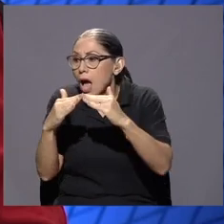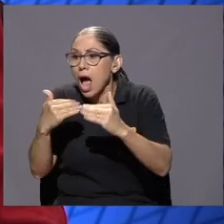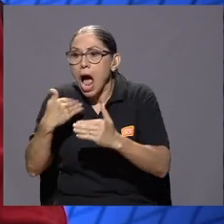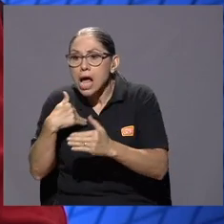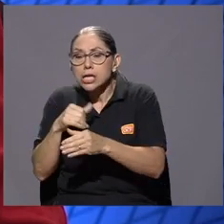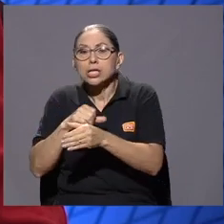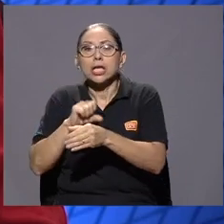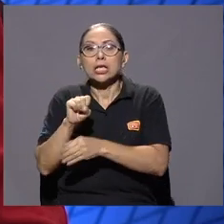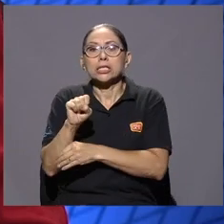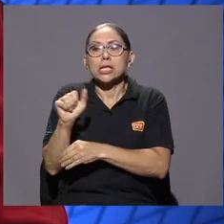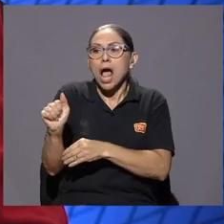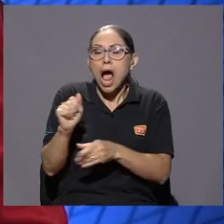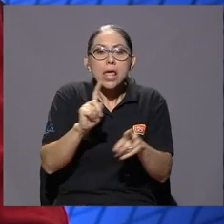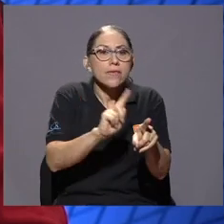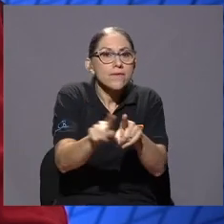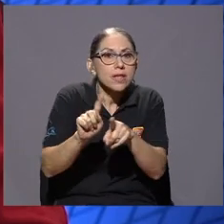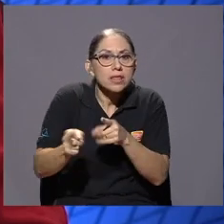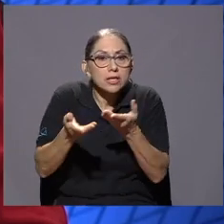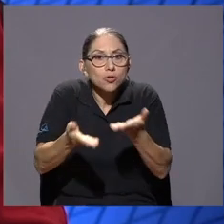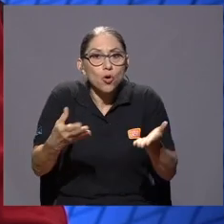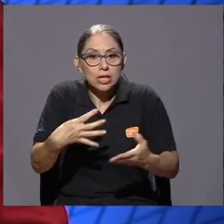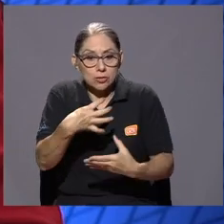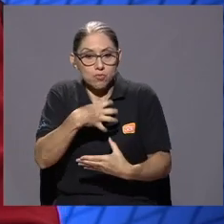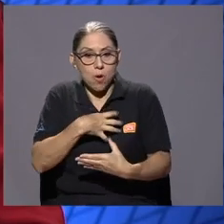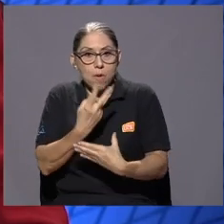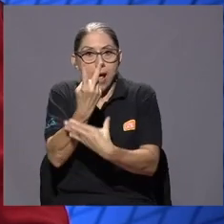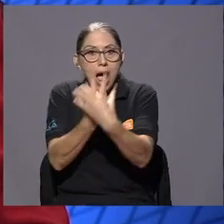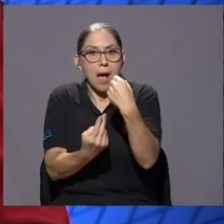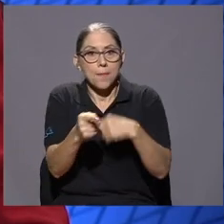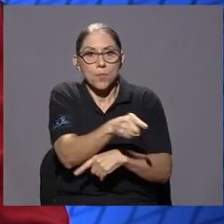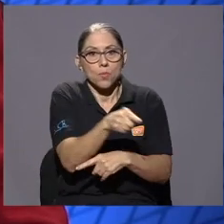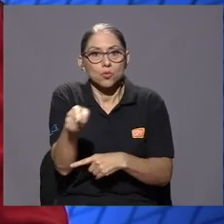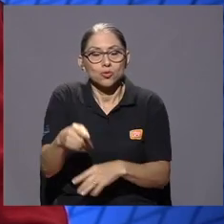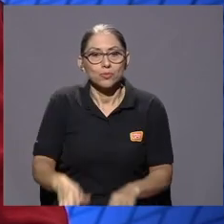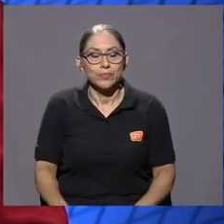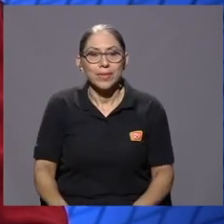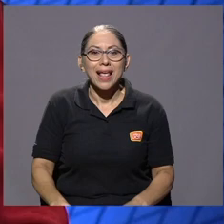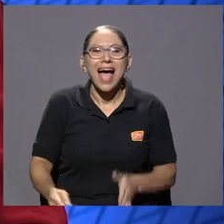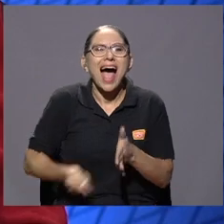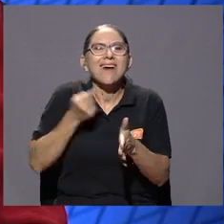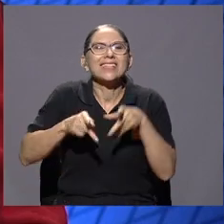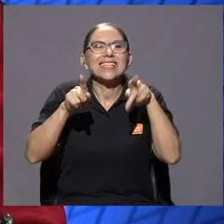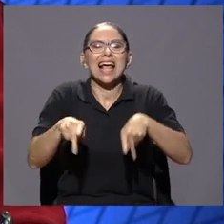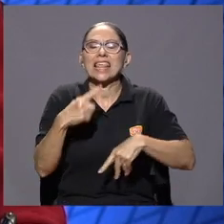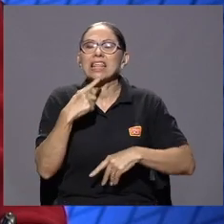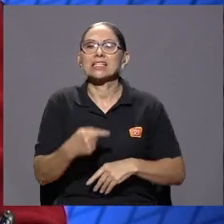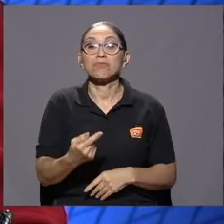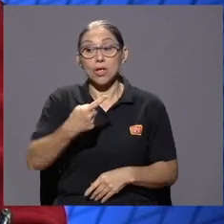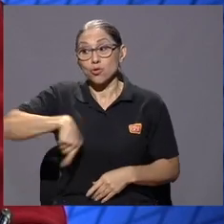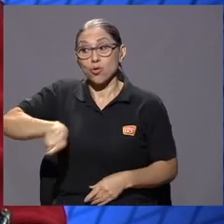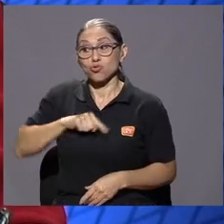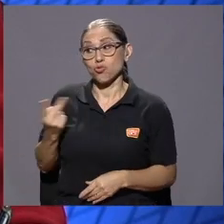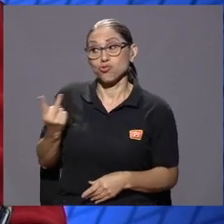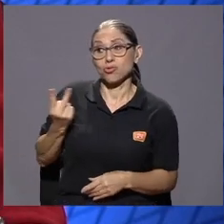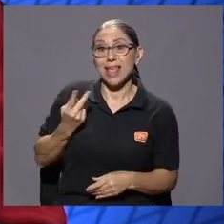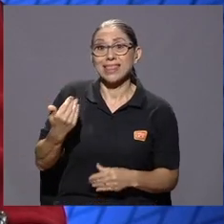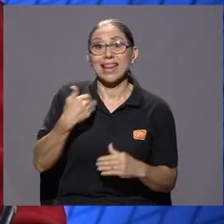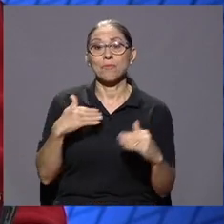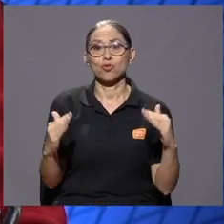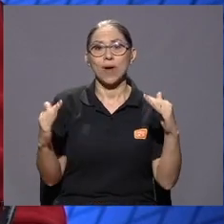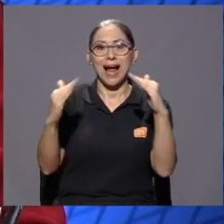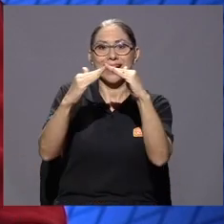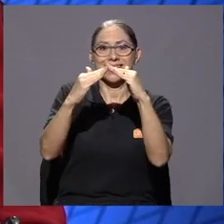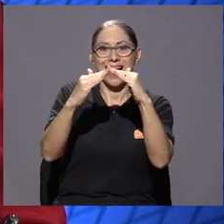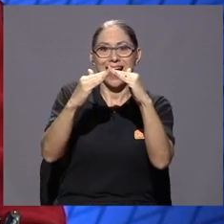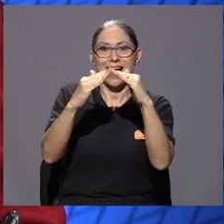anónimas. Entonces, inclusive aquí es importante resaltar, Ronald, la gente dice, es que tenemos una casa, pero la tenemos dentro